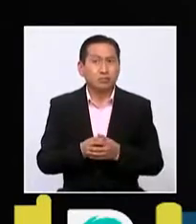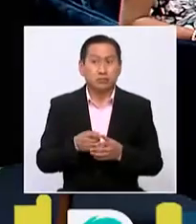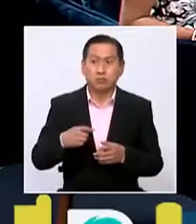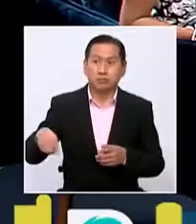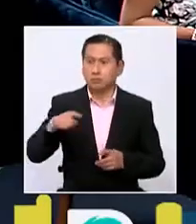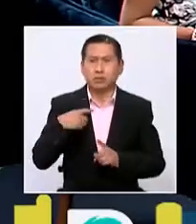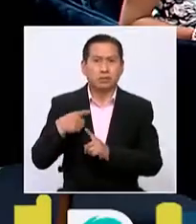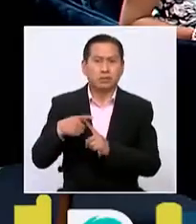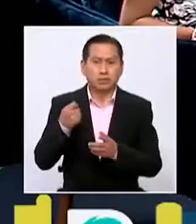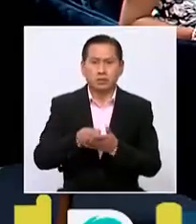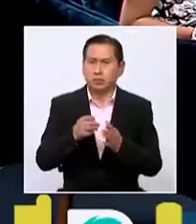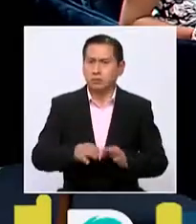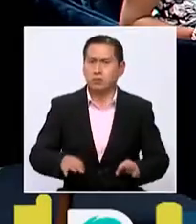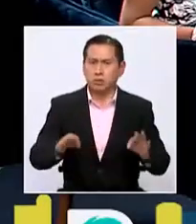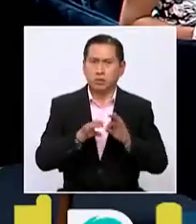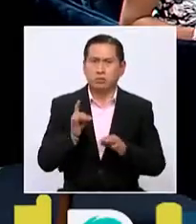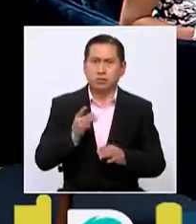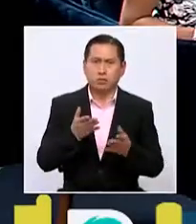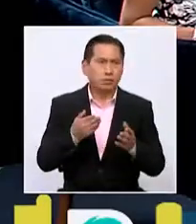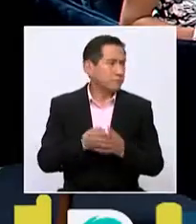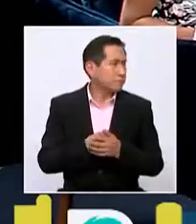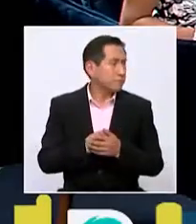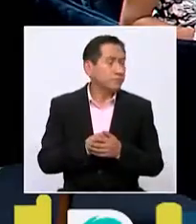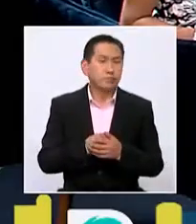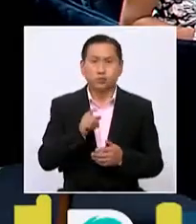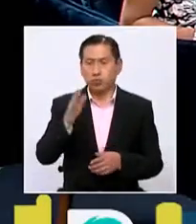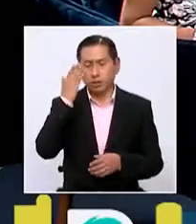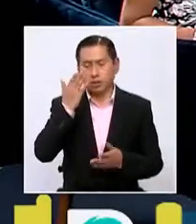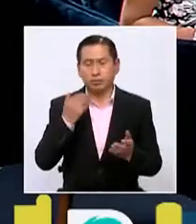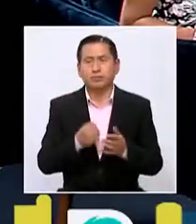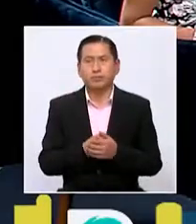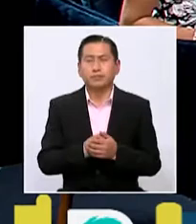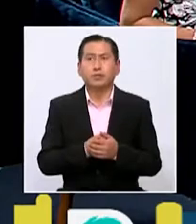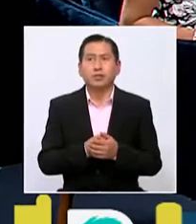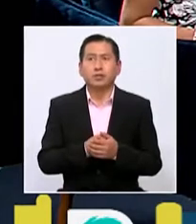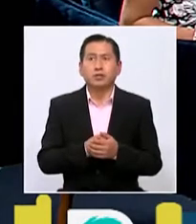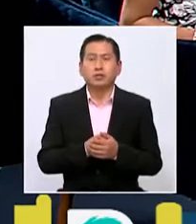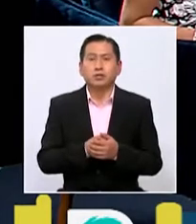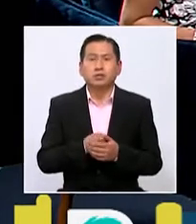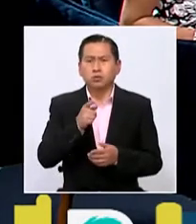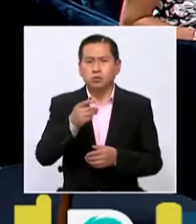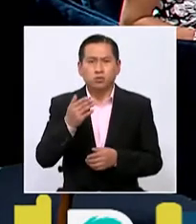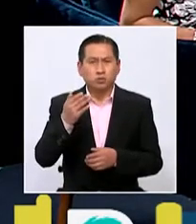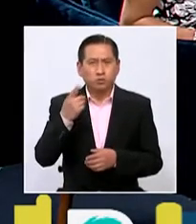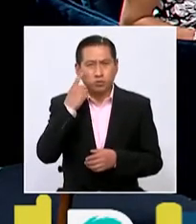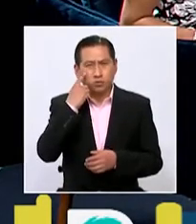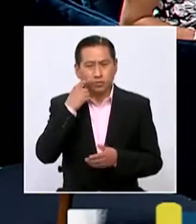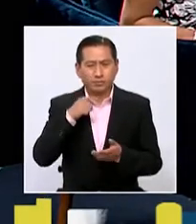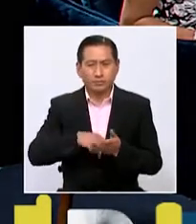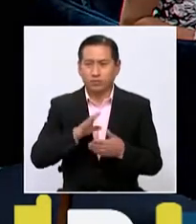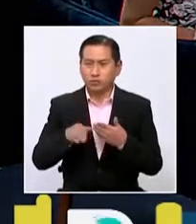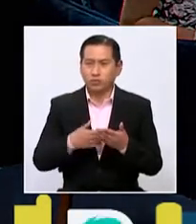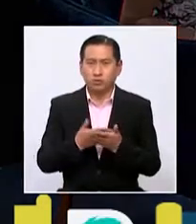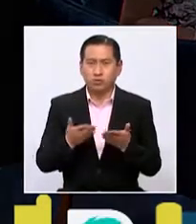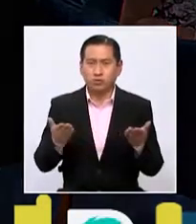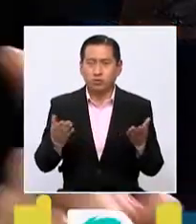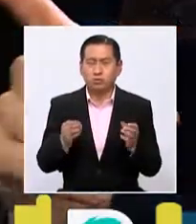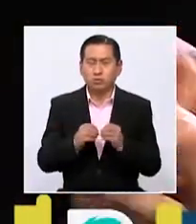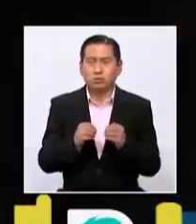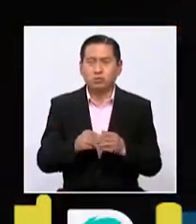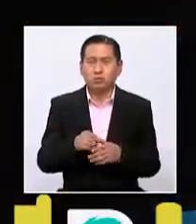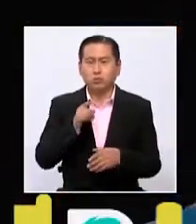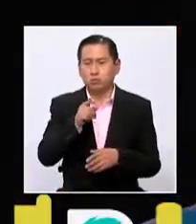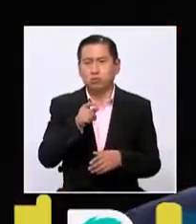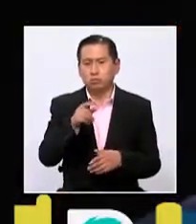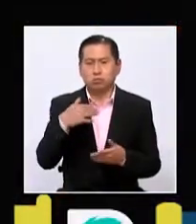propiciando una inversión importante para Bolivia. Bueno, tú sabes que y tú eres una conocedora de esta industria, porque además también